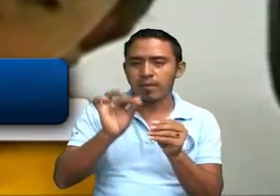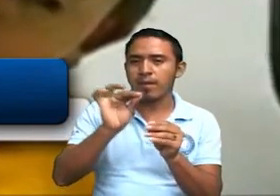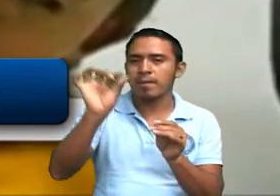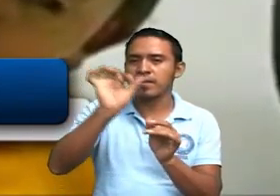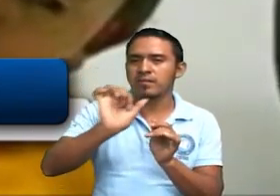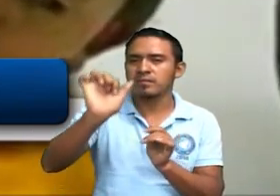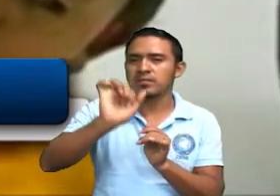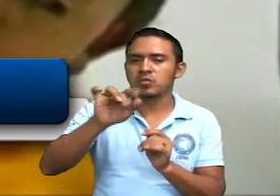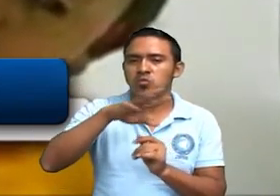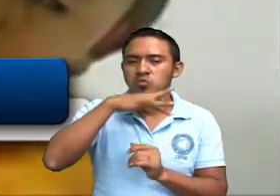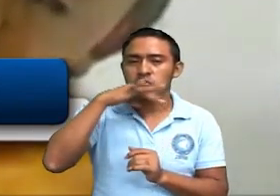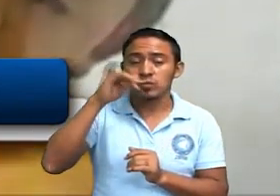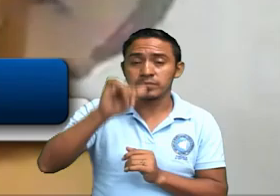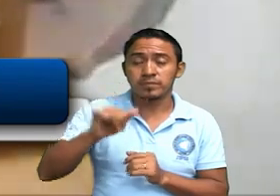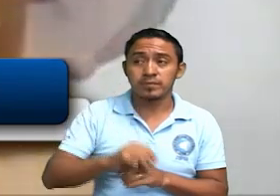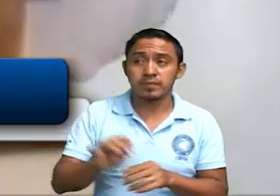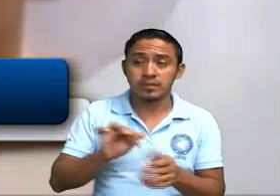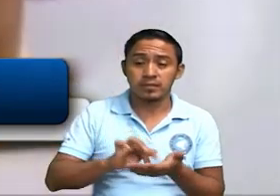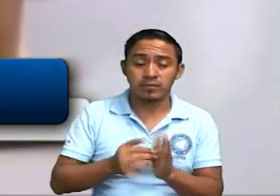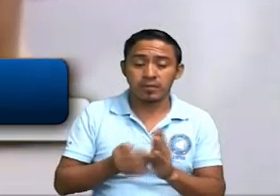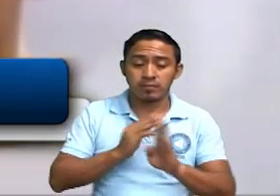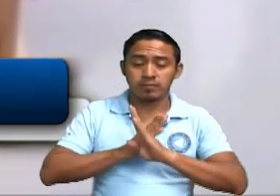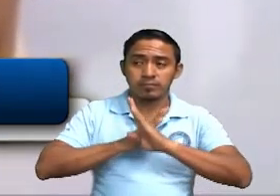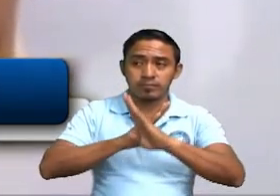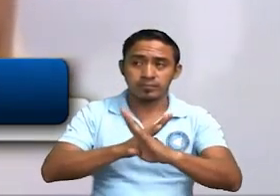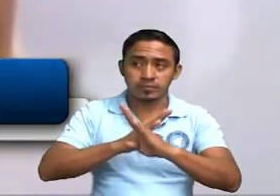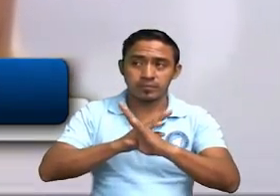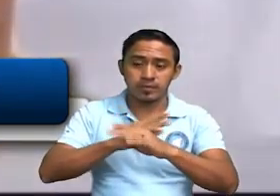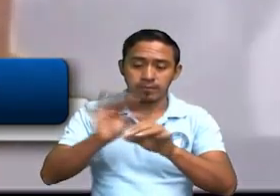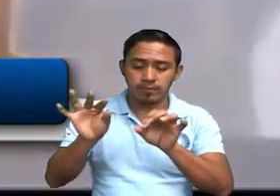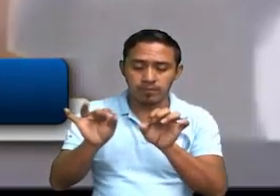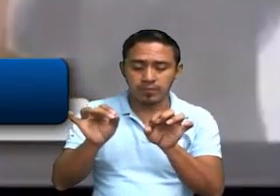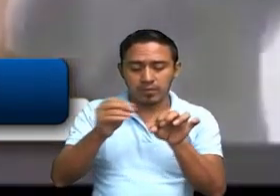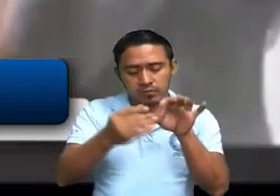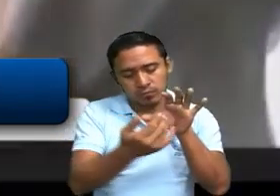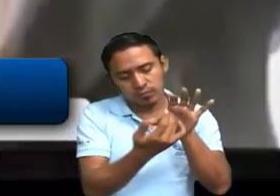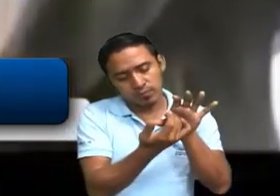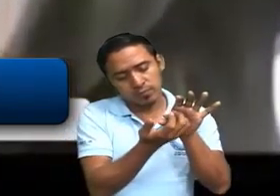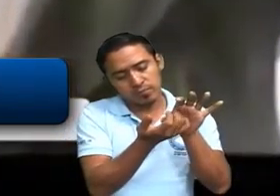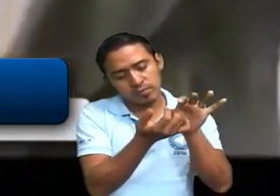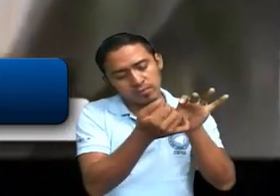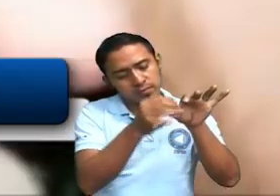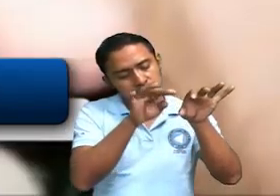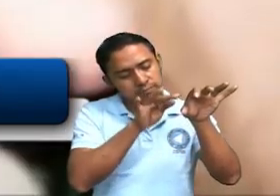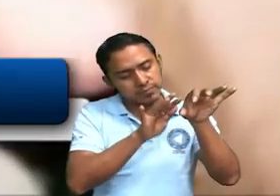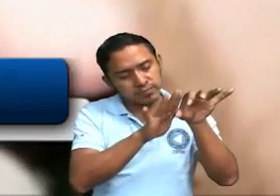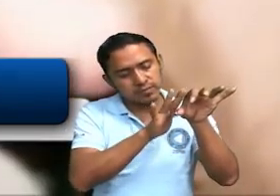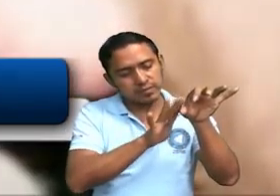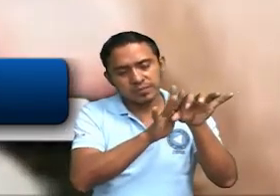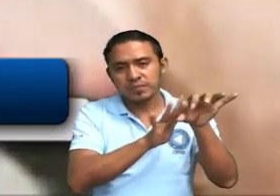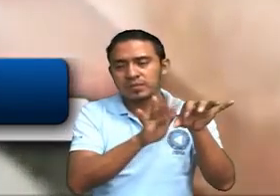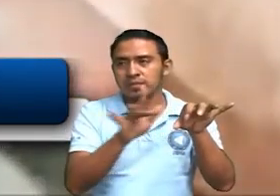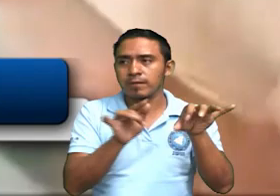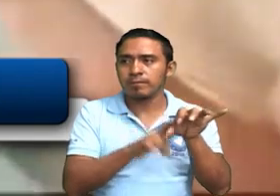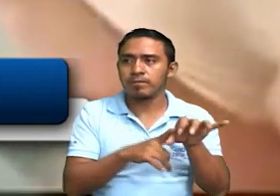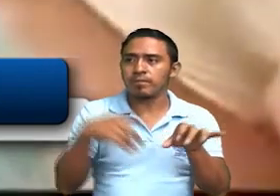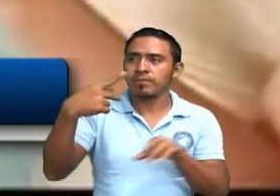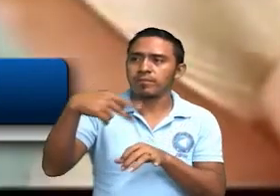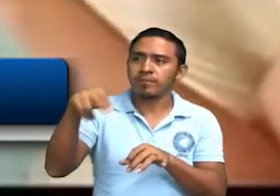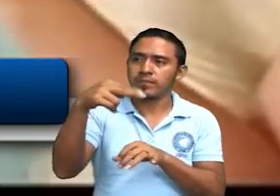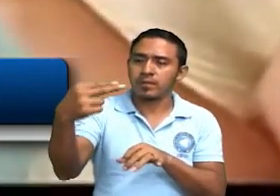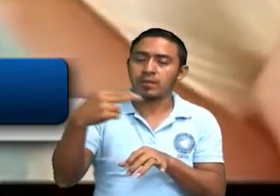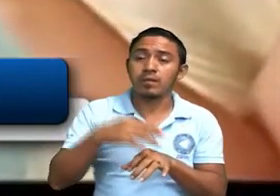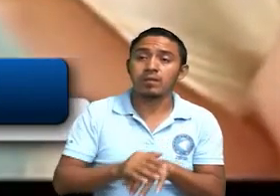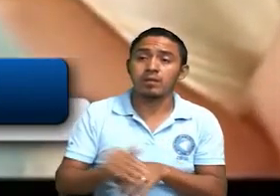Y la cera es un mecanismo de defensa del conducto. Porque esta cera tiene un pH ácido,